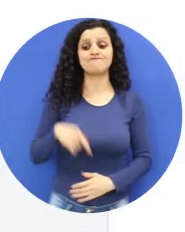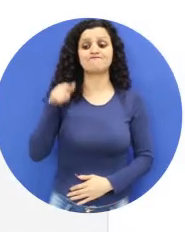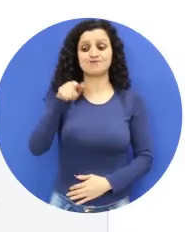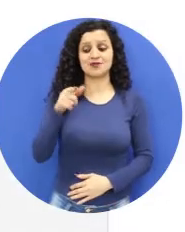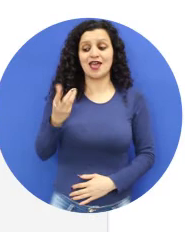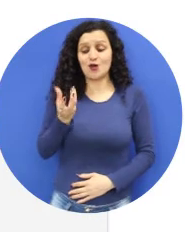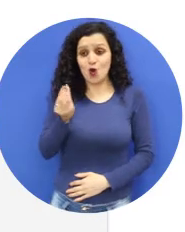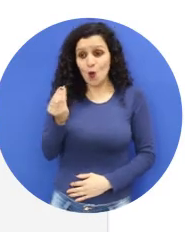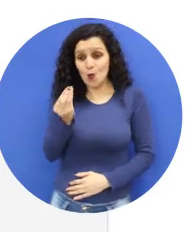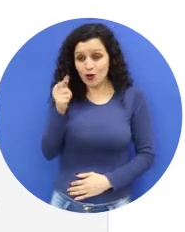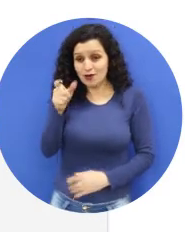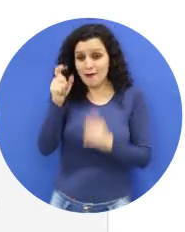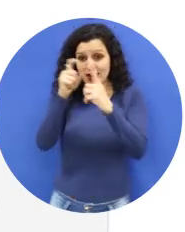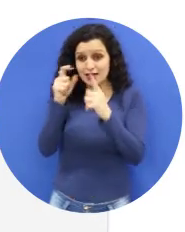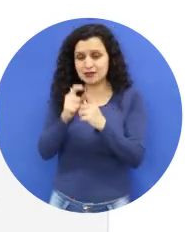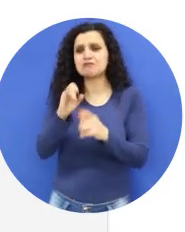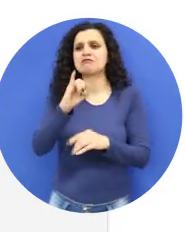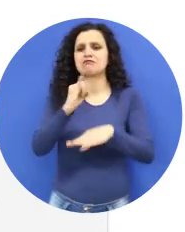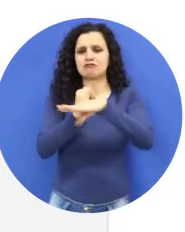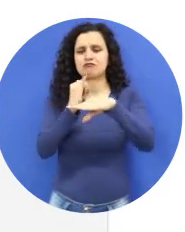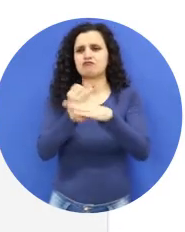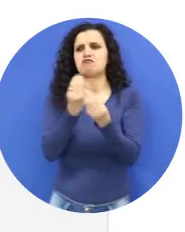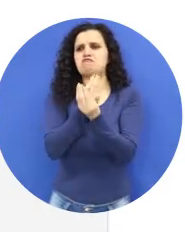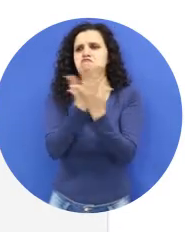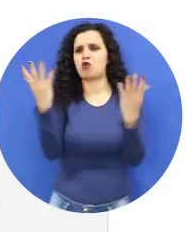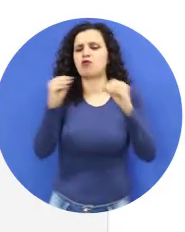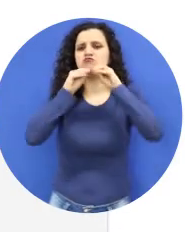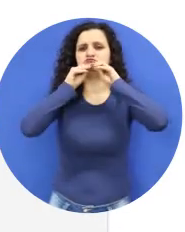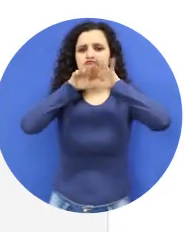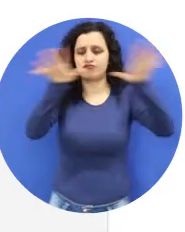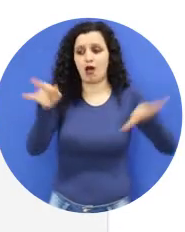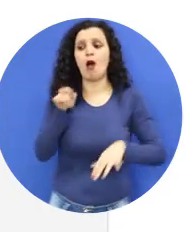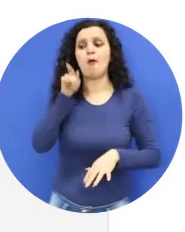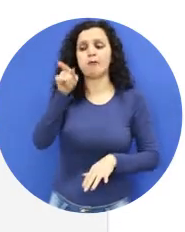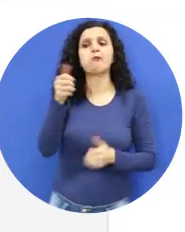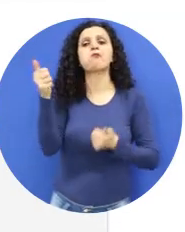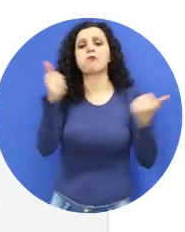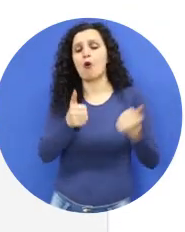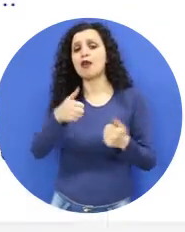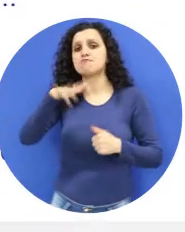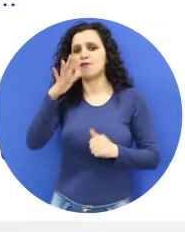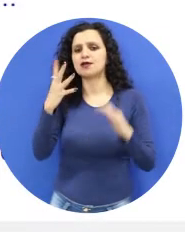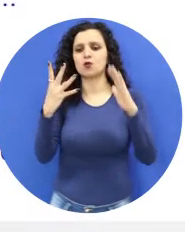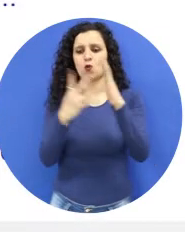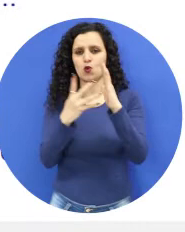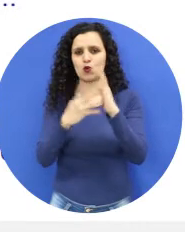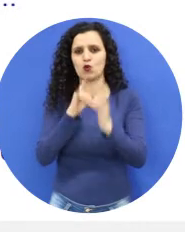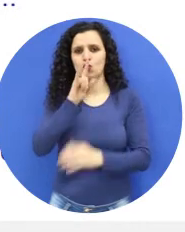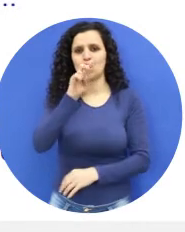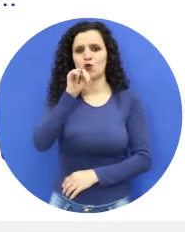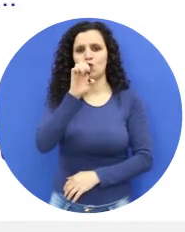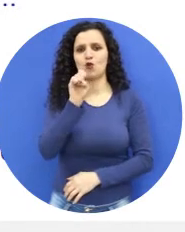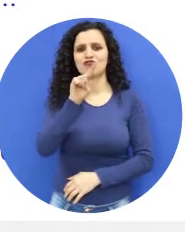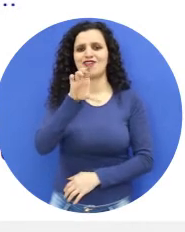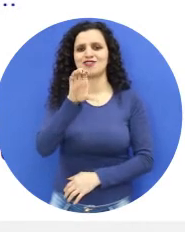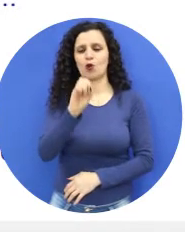Los tesauros son publicados por varias instituciones. En ellas se pueden identificar la UNESCO.